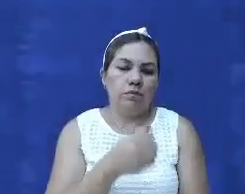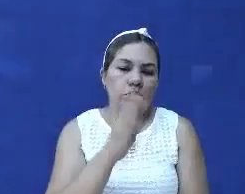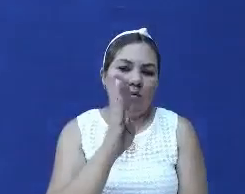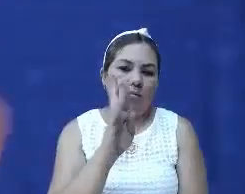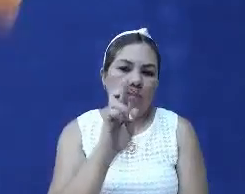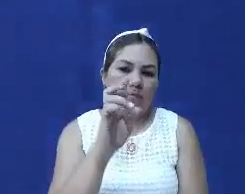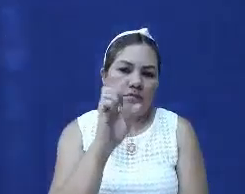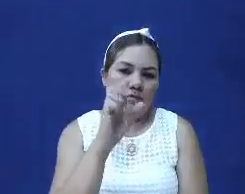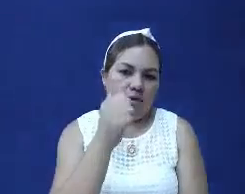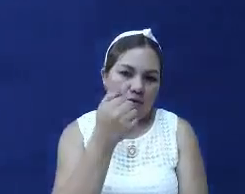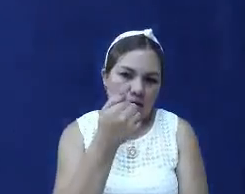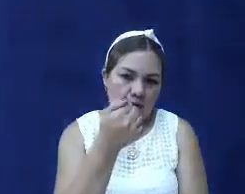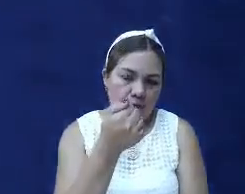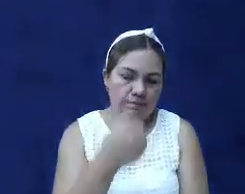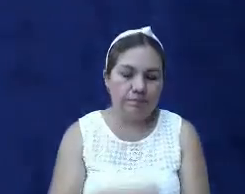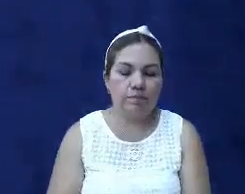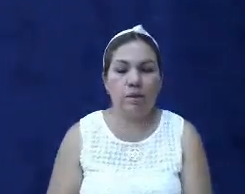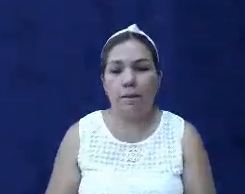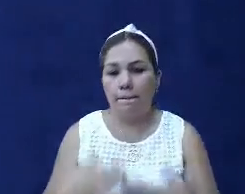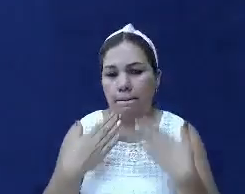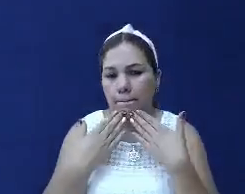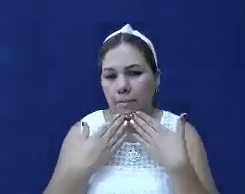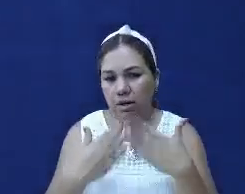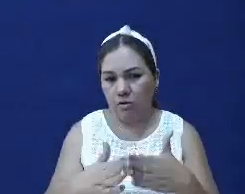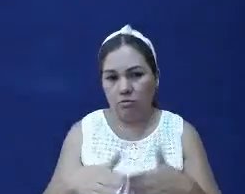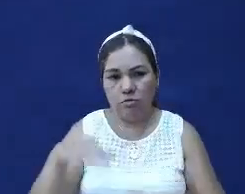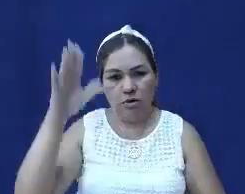¿Qué está haciendo con tus hijos?, te dice Dios.